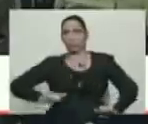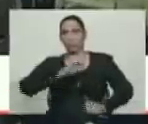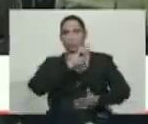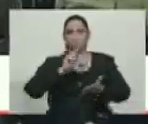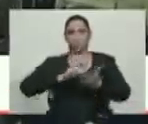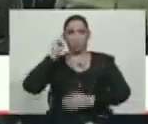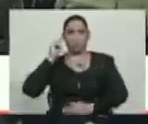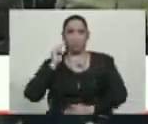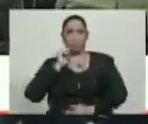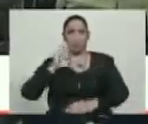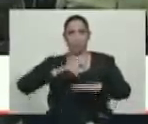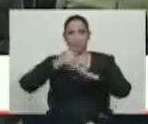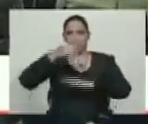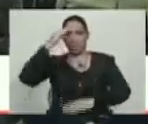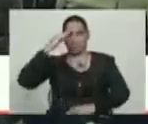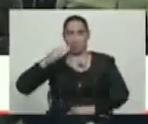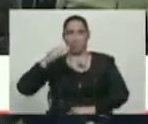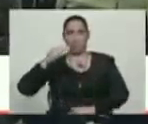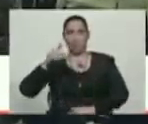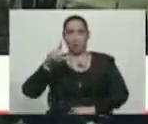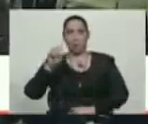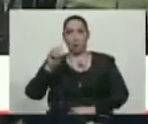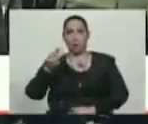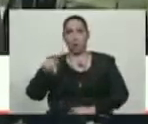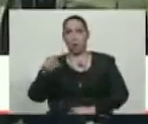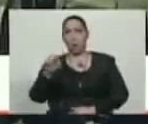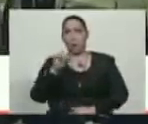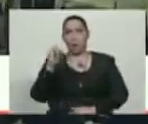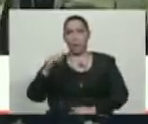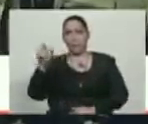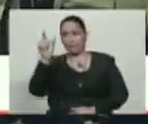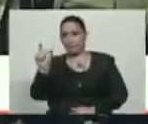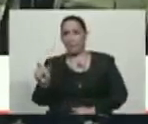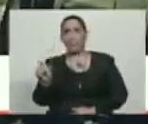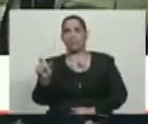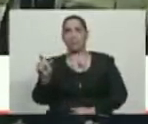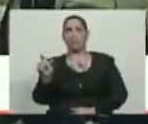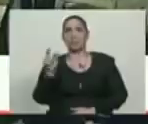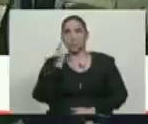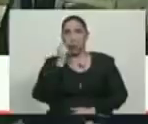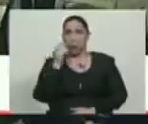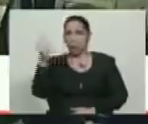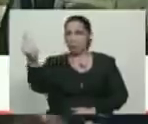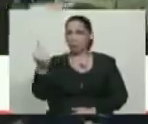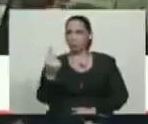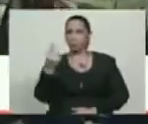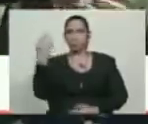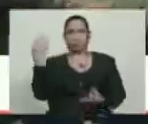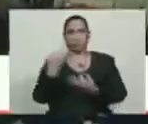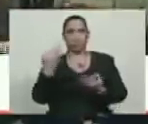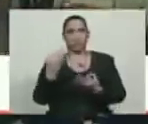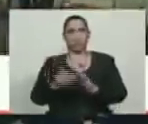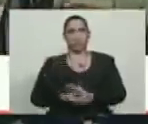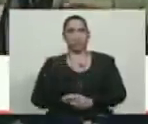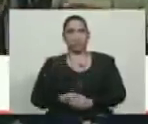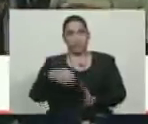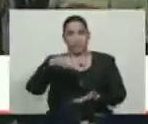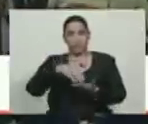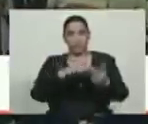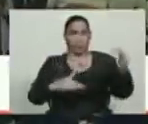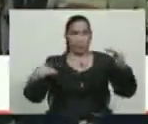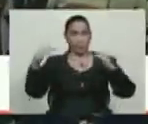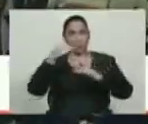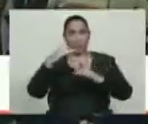Bolivariana, Mayor General López Vargas, presente y siempre consecuente, Estado Mayor Superior de la Guardia